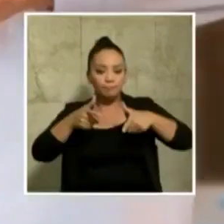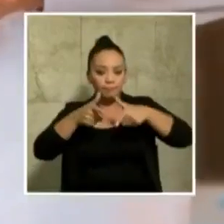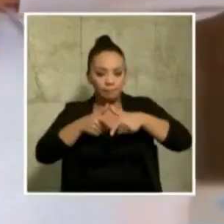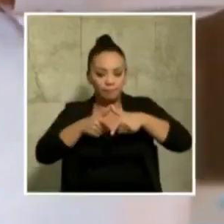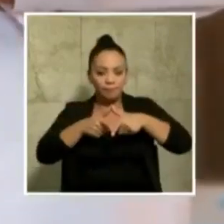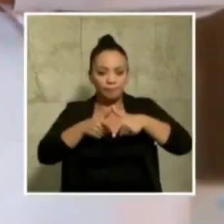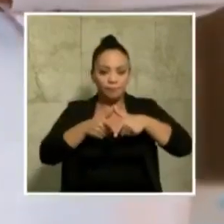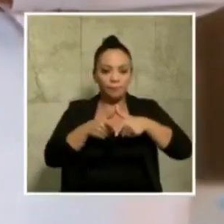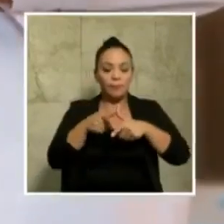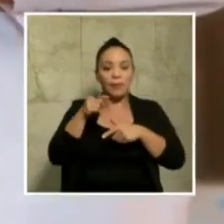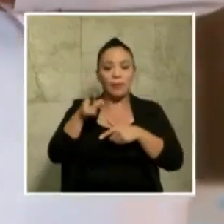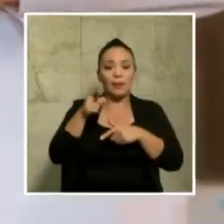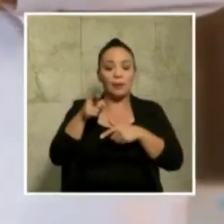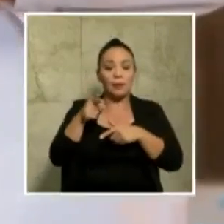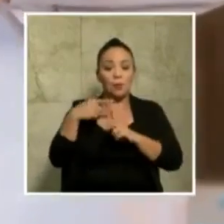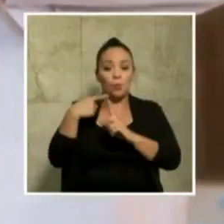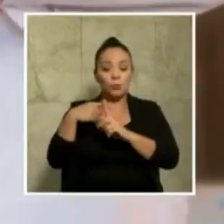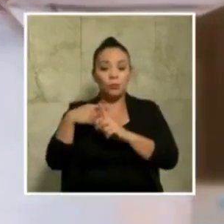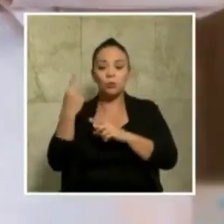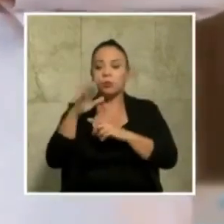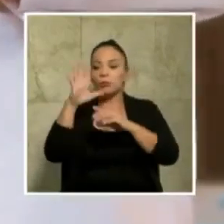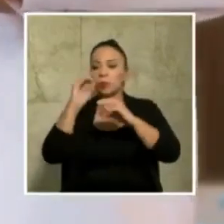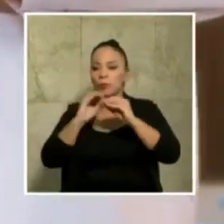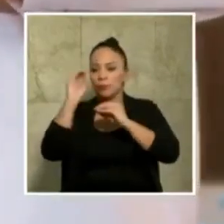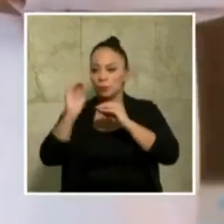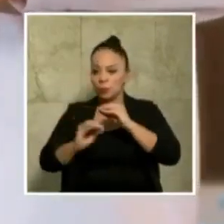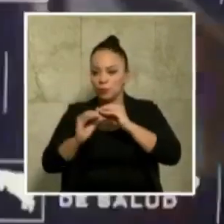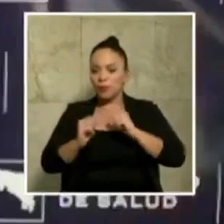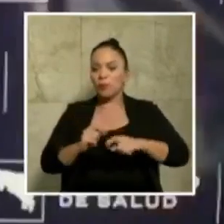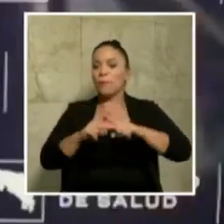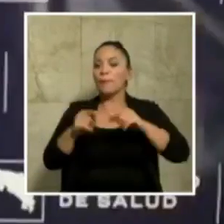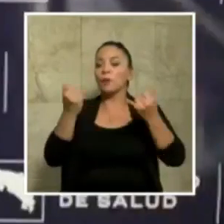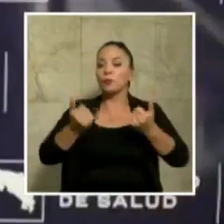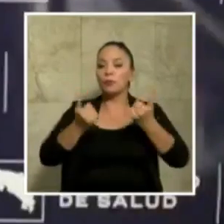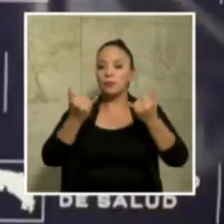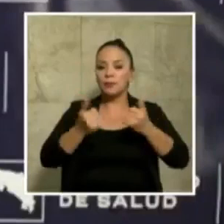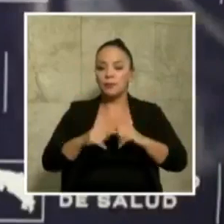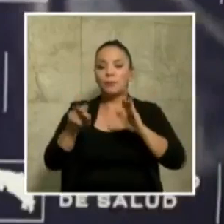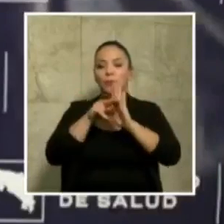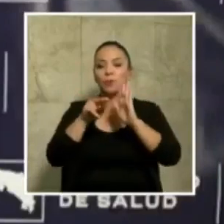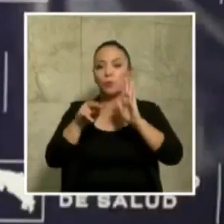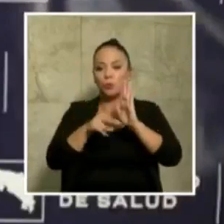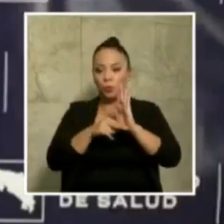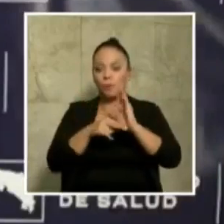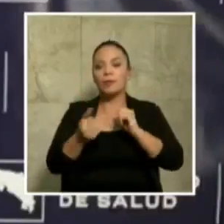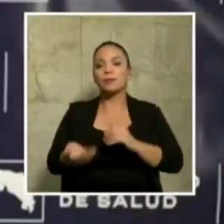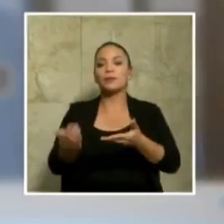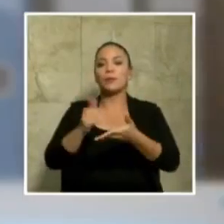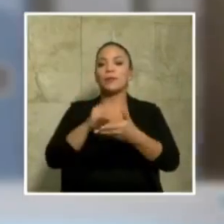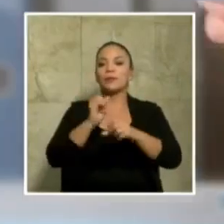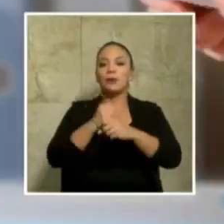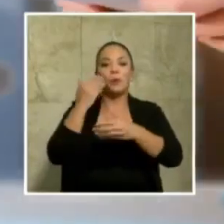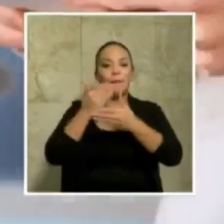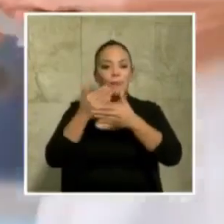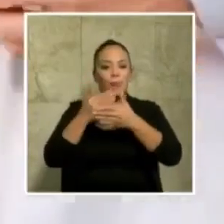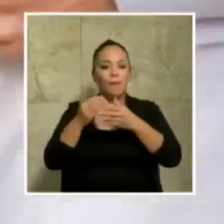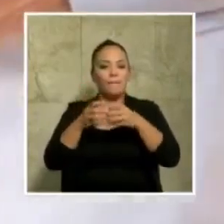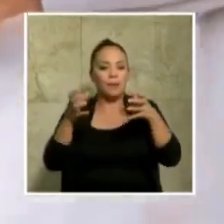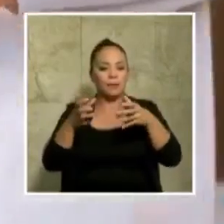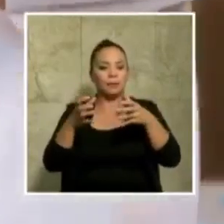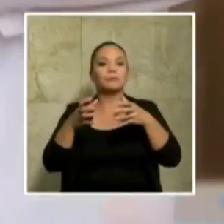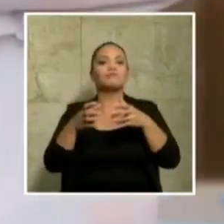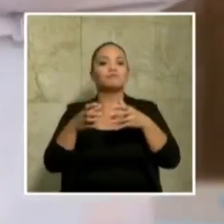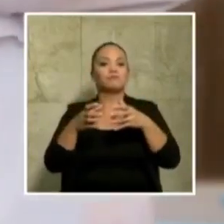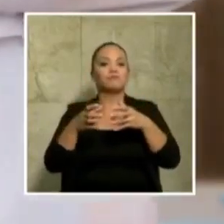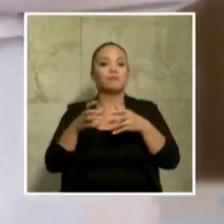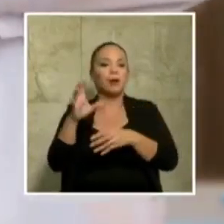logra solo detectar el 50% de los casos. Pero con la actualización de la norma se realizará una prueba de mayor rendimiento con un porcentaje de efectividad